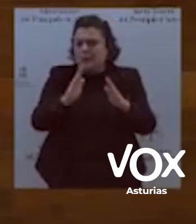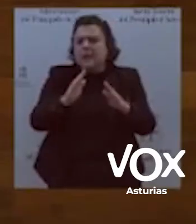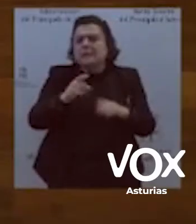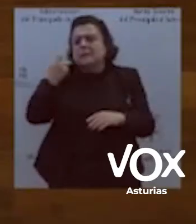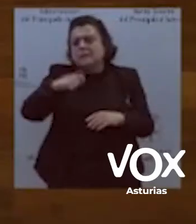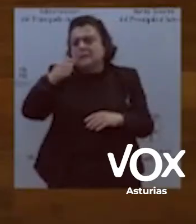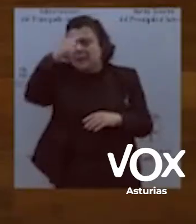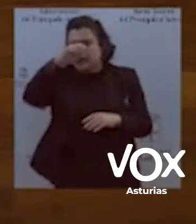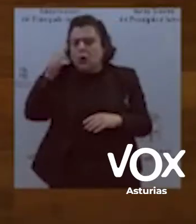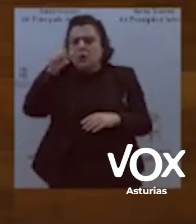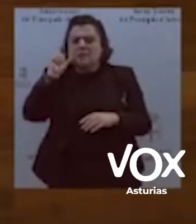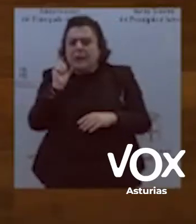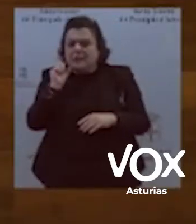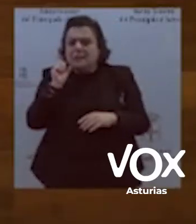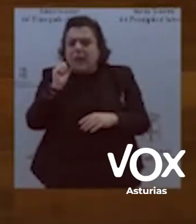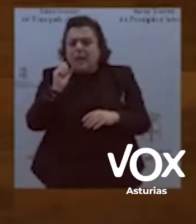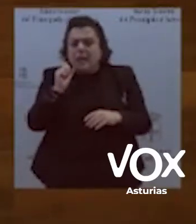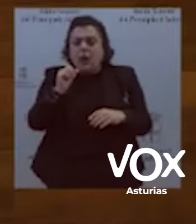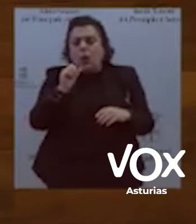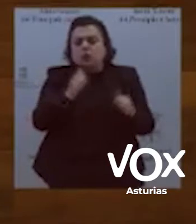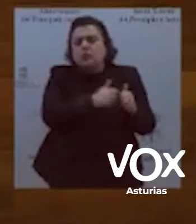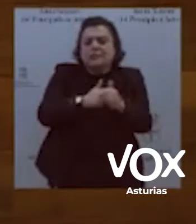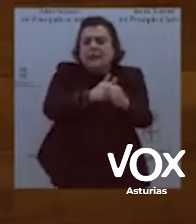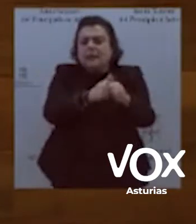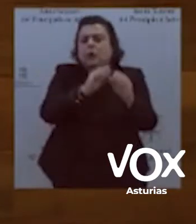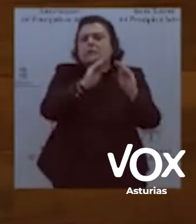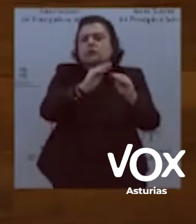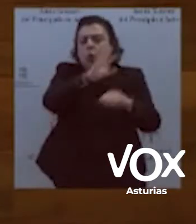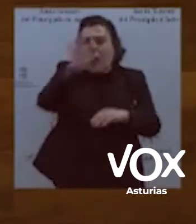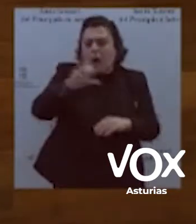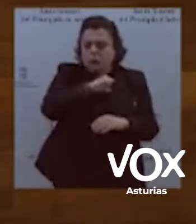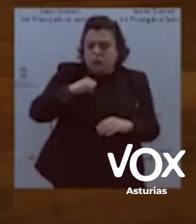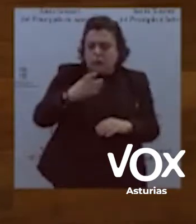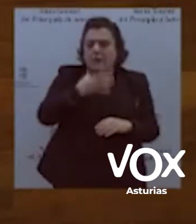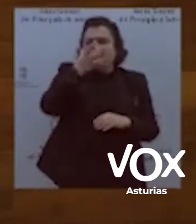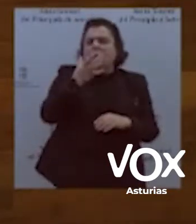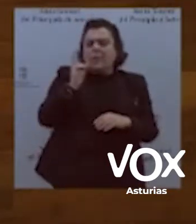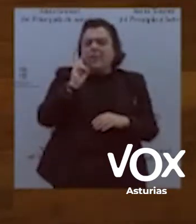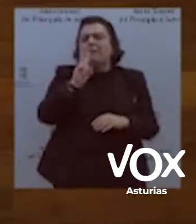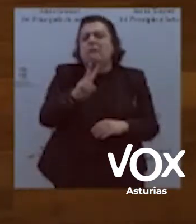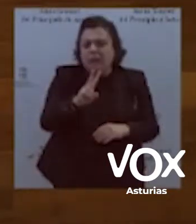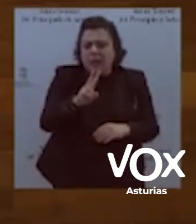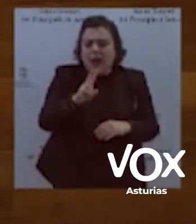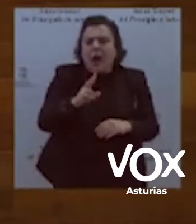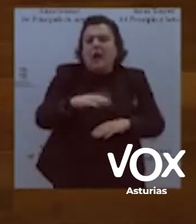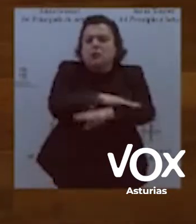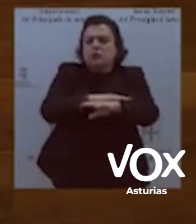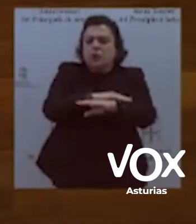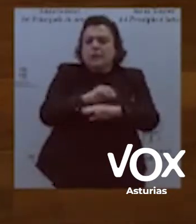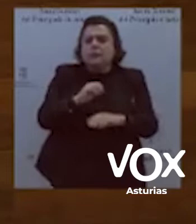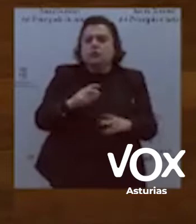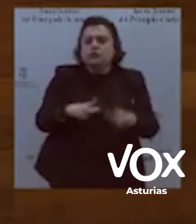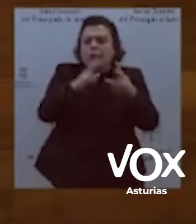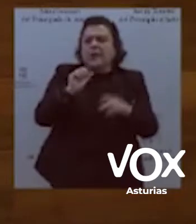Da vergüenza ajena ver a los gobiernos socialcomunistas crecer y gastar sin medida mientras sus políticas nos